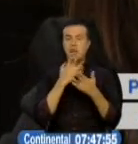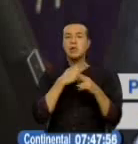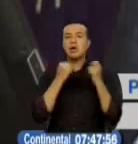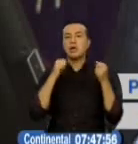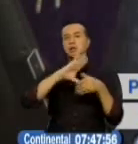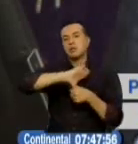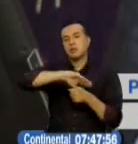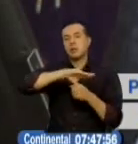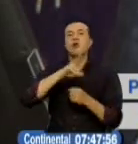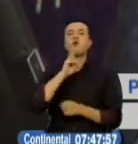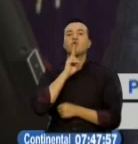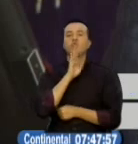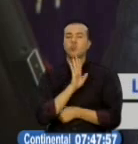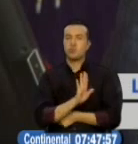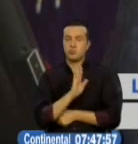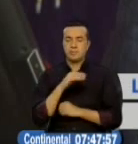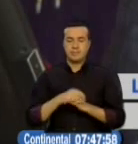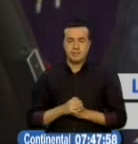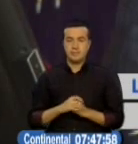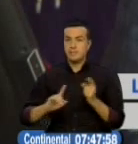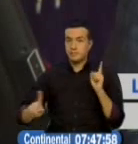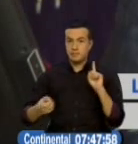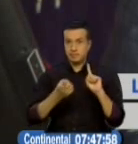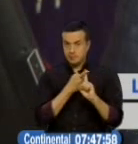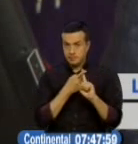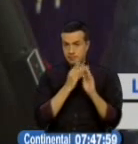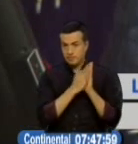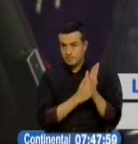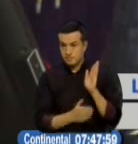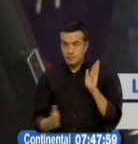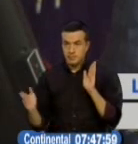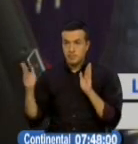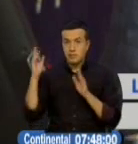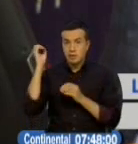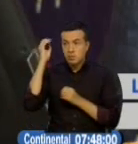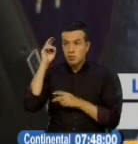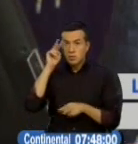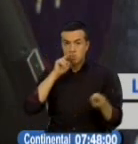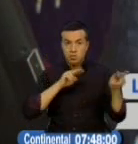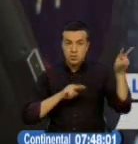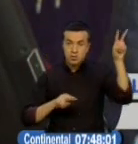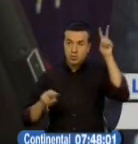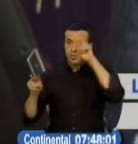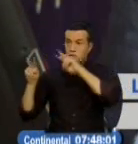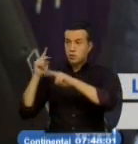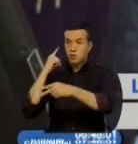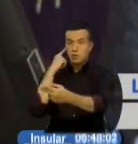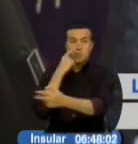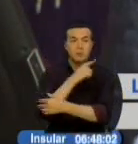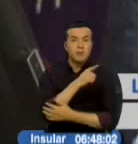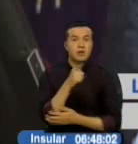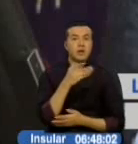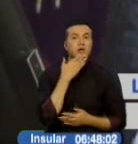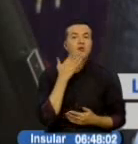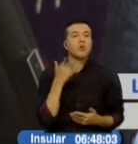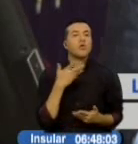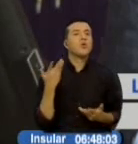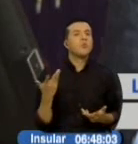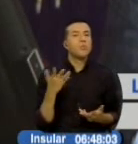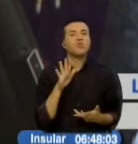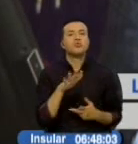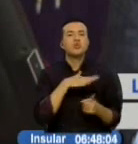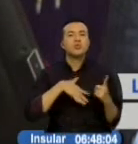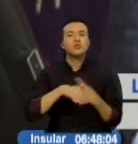Honduras. La primera etapa va a ser un levantamiento de información para poder conocer la condición social y